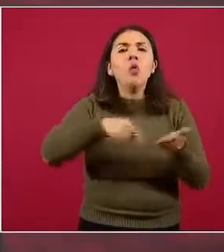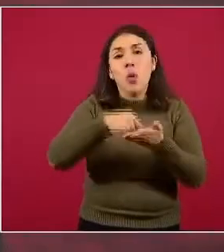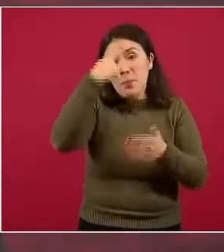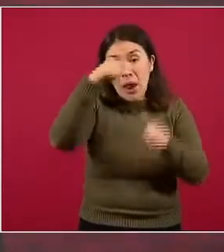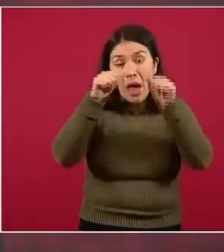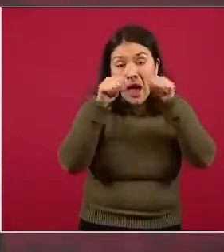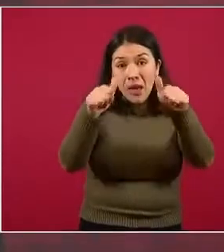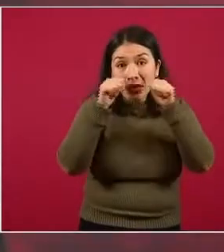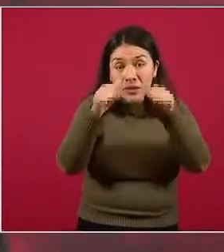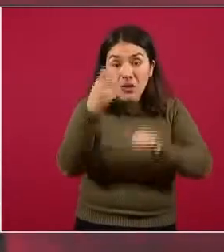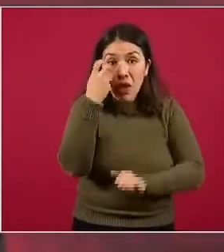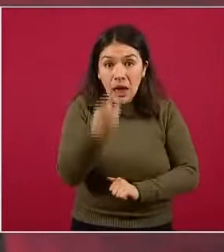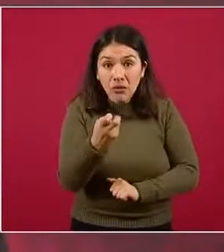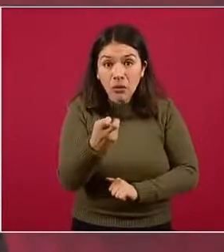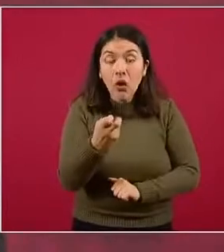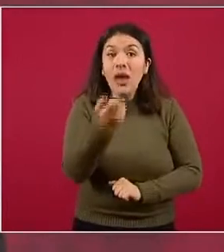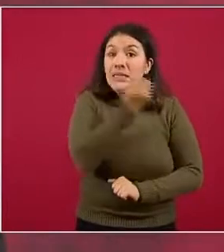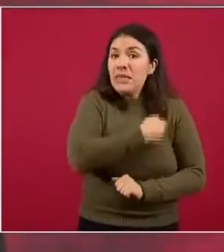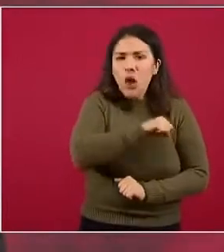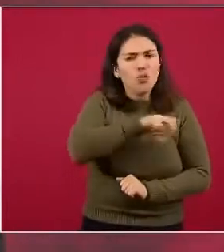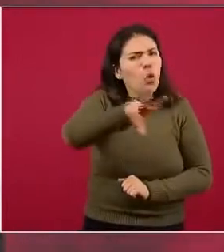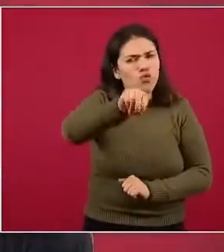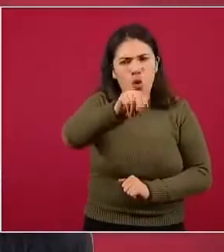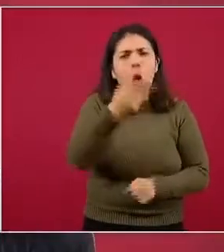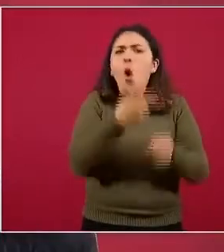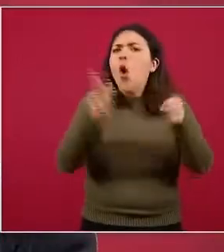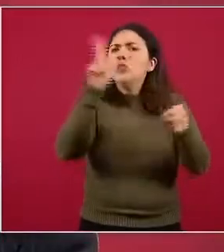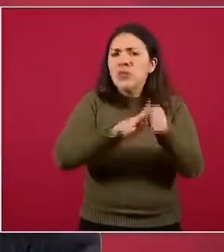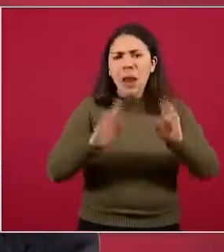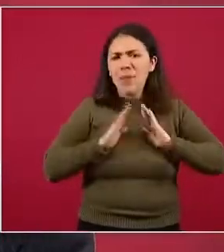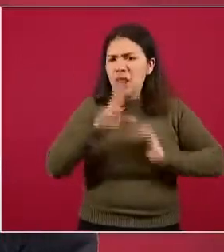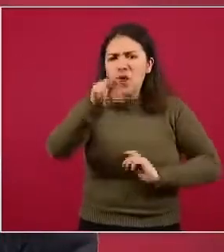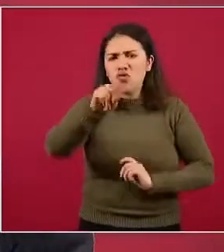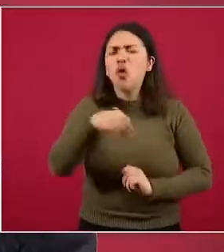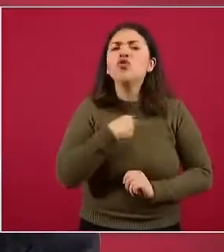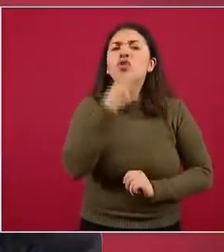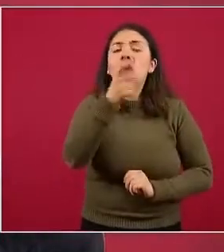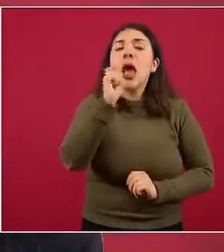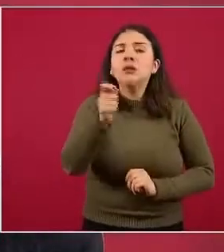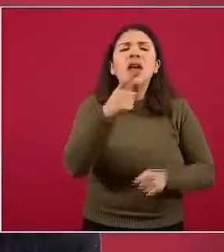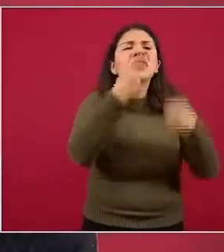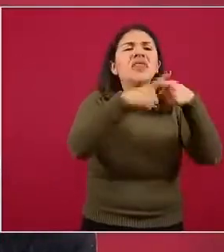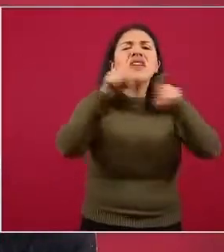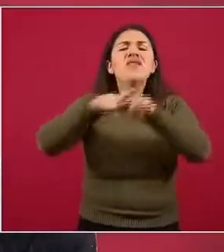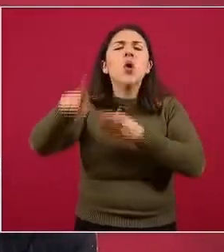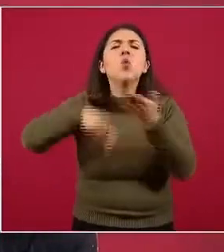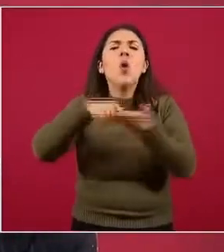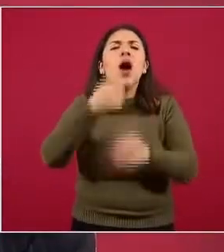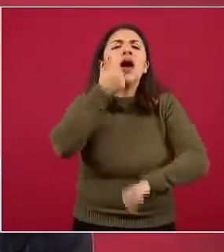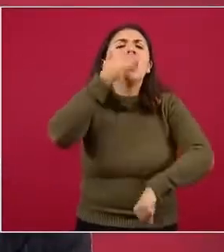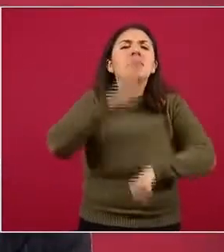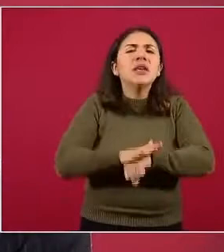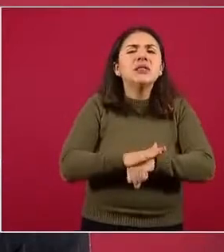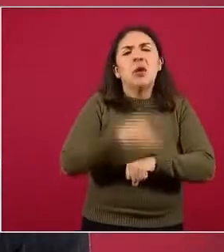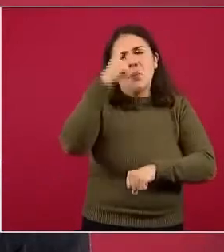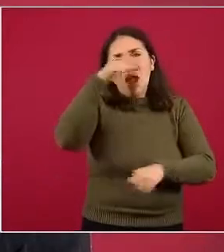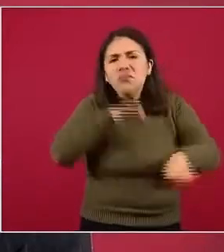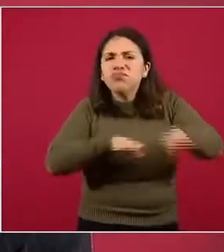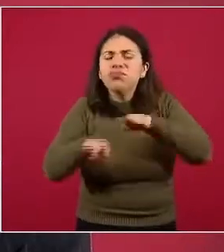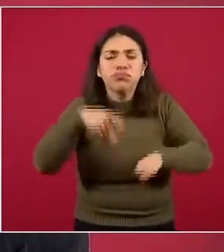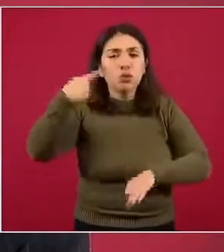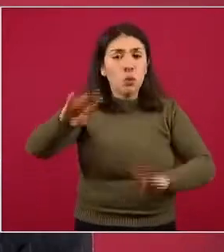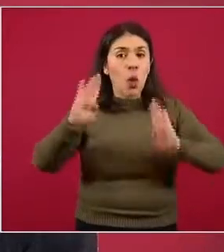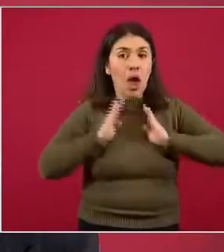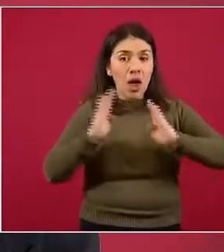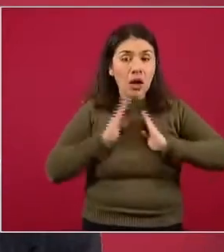atención, etcétera, no de salud, no estamos hablando de hospitales militares, estamos hablando de diversas unidades administrativas y operativas del